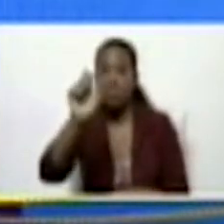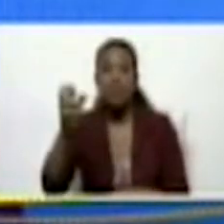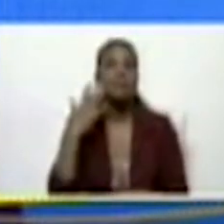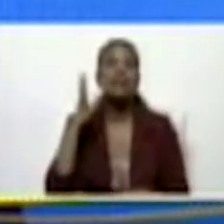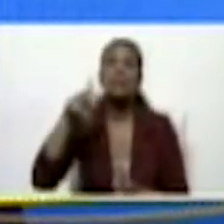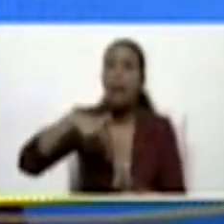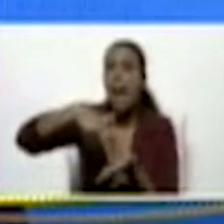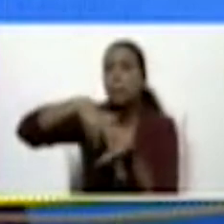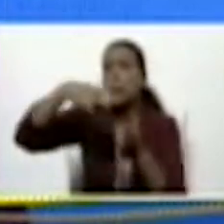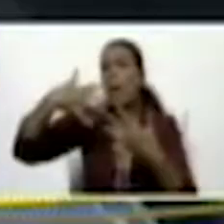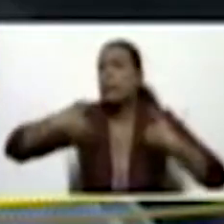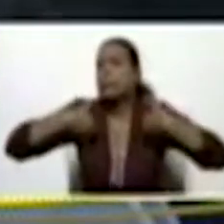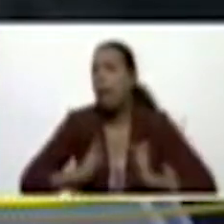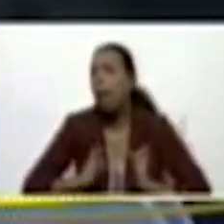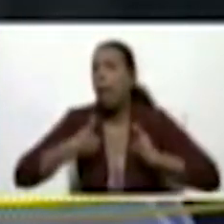piernas también.